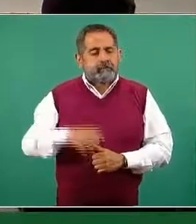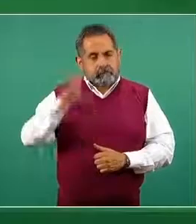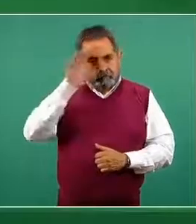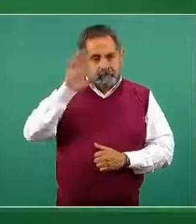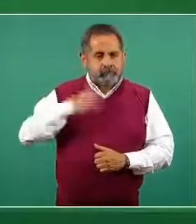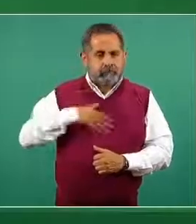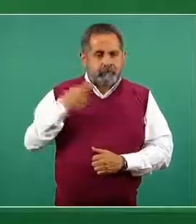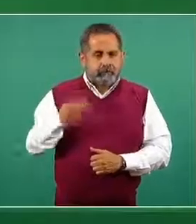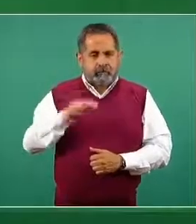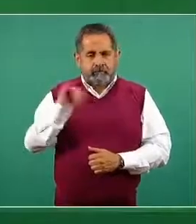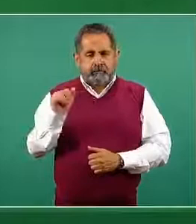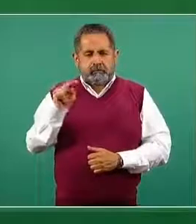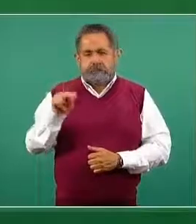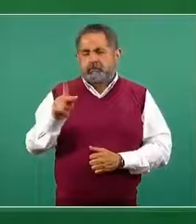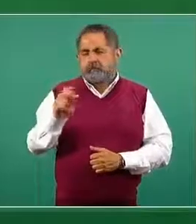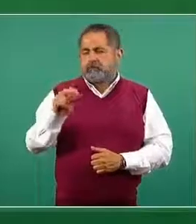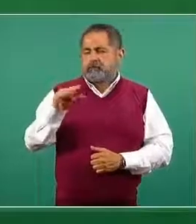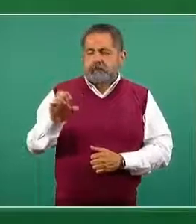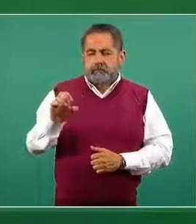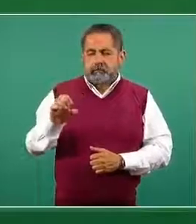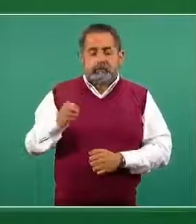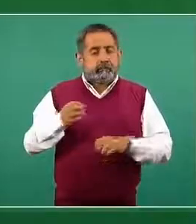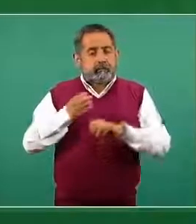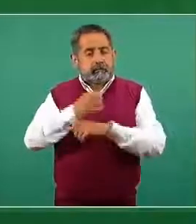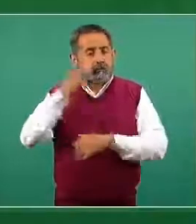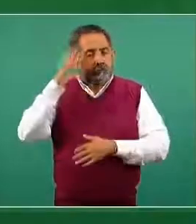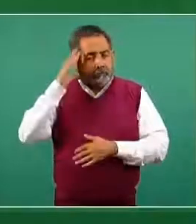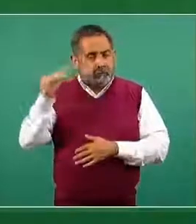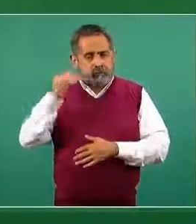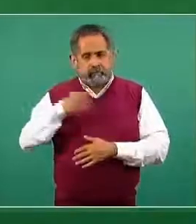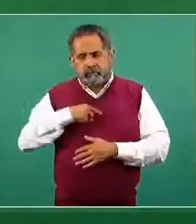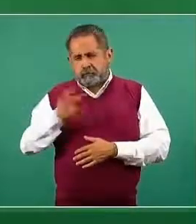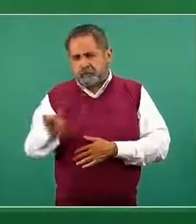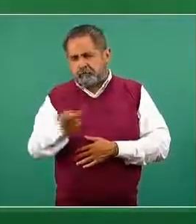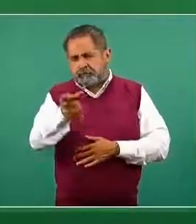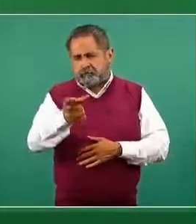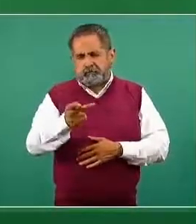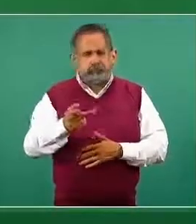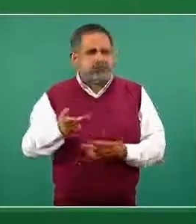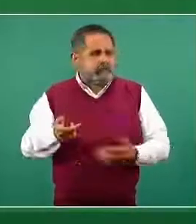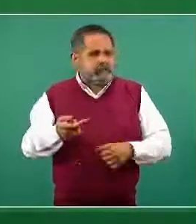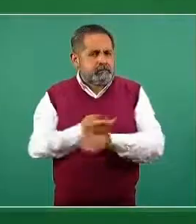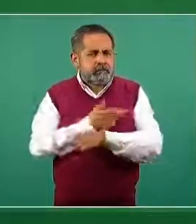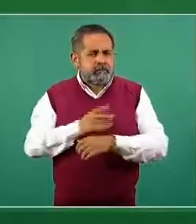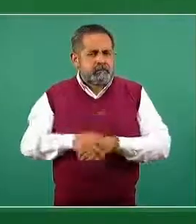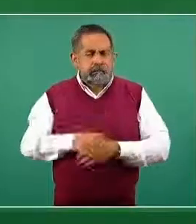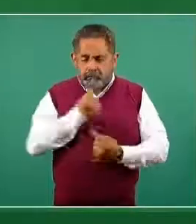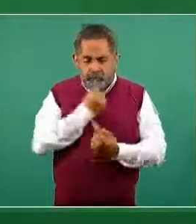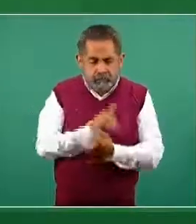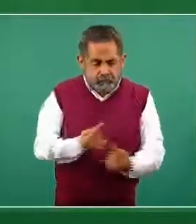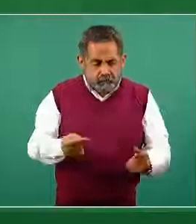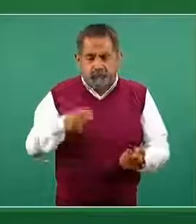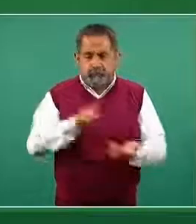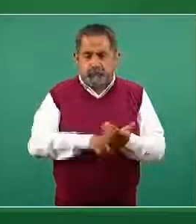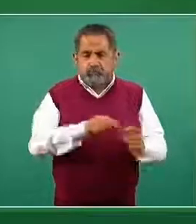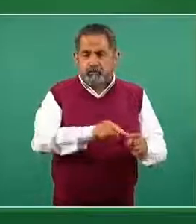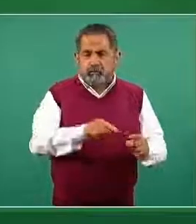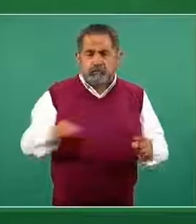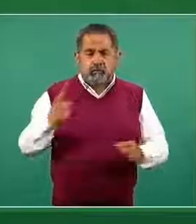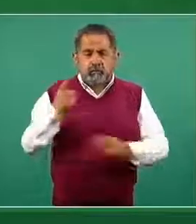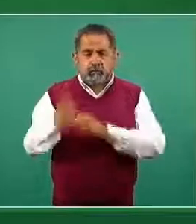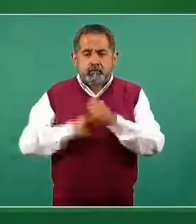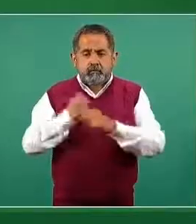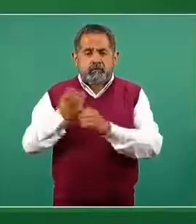Hola, mi nombre es Juan Ponce Rodríguez del estado de Colima y mi pregunta es, ¿qué va a pasar con los niños que ya tienen más de un